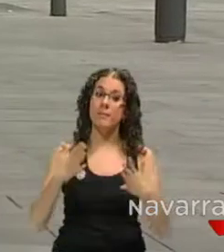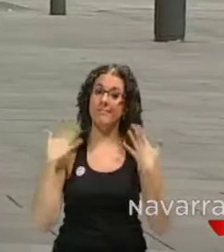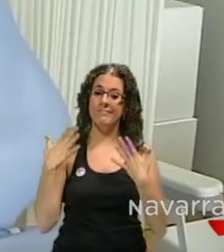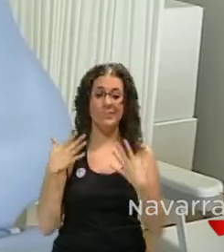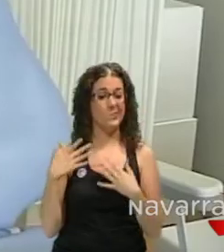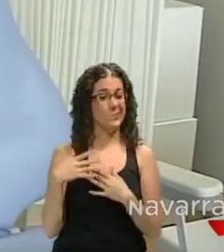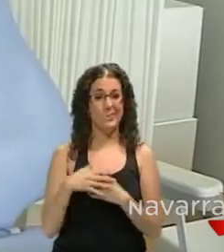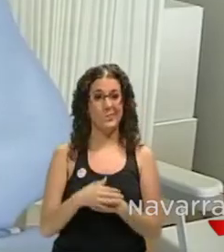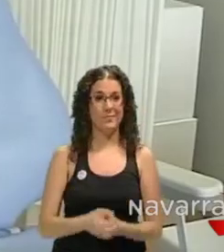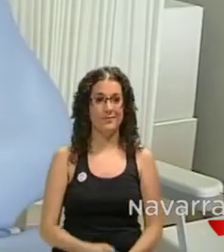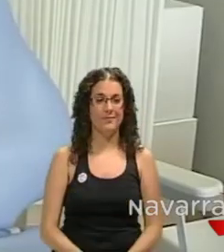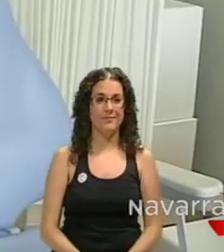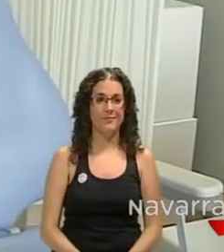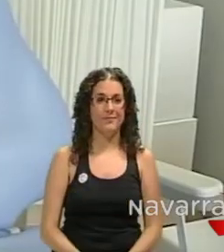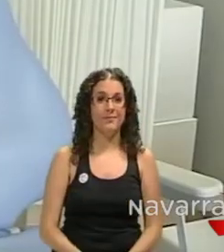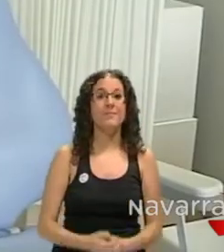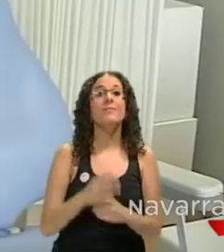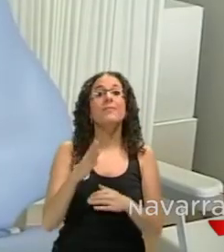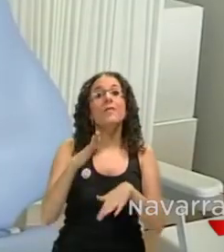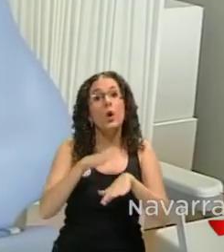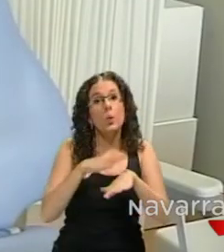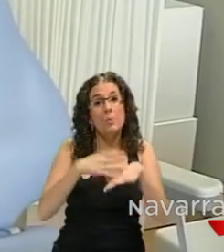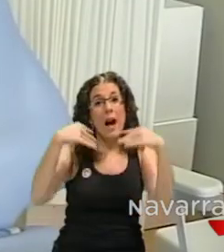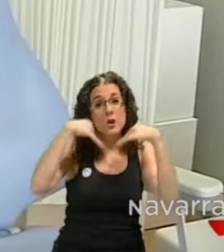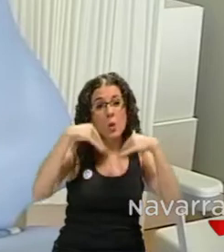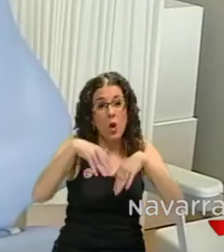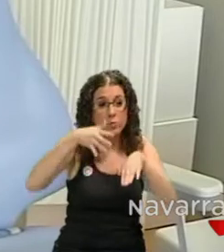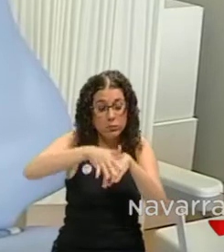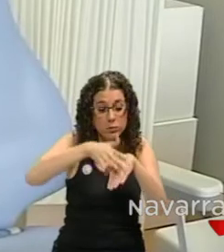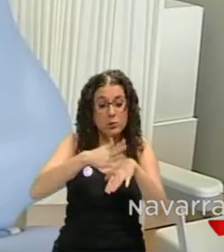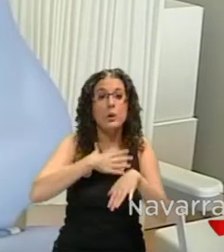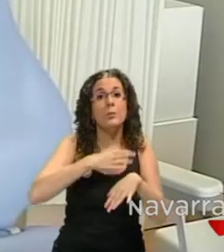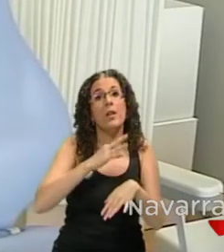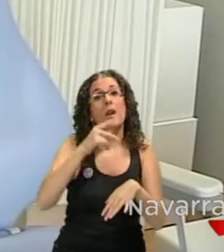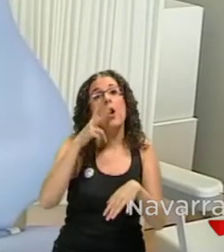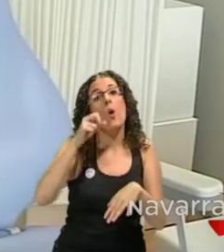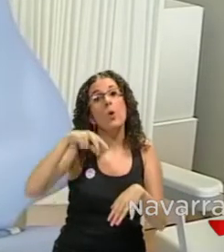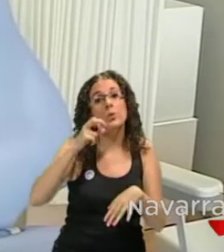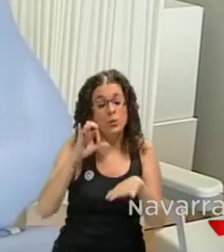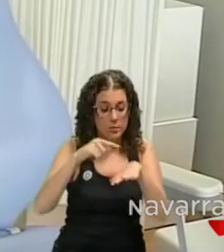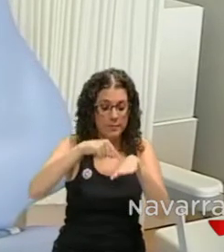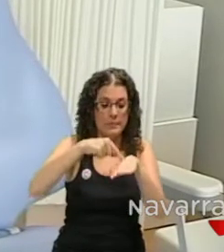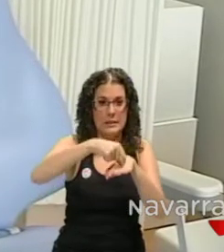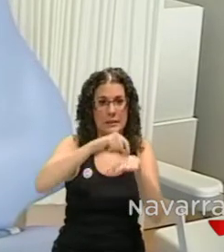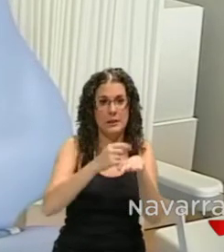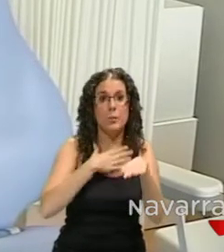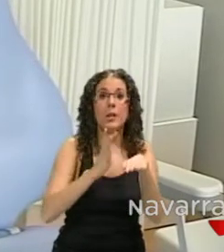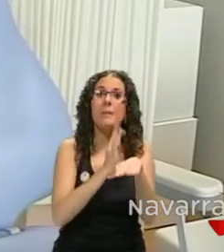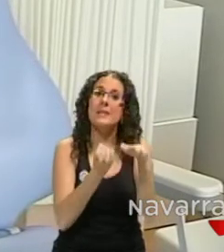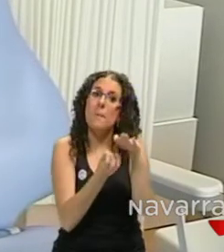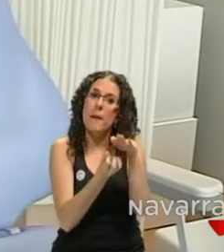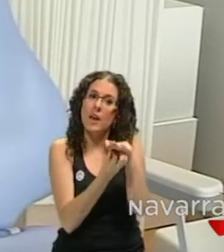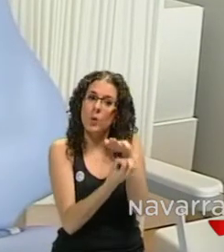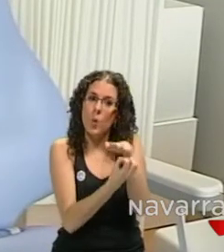la sudoración pues tenemos problemas de micosis, que son hongos en la piel, y verrugas plantares, siempre que las